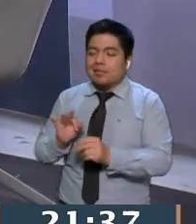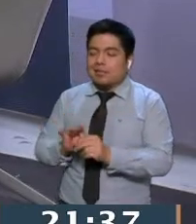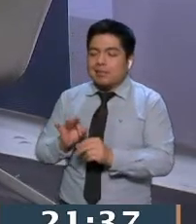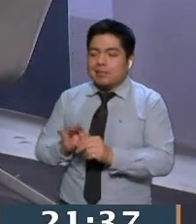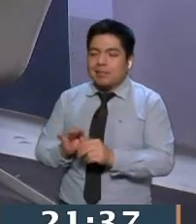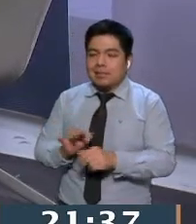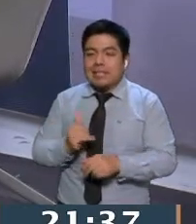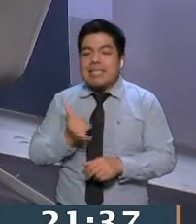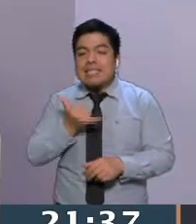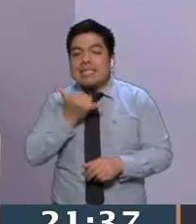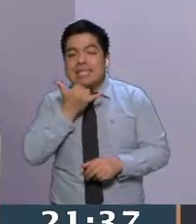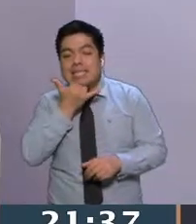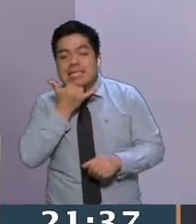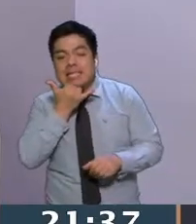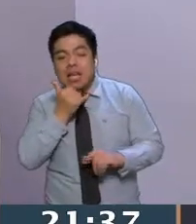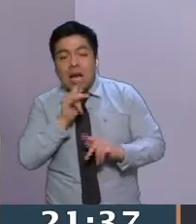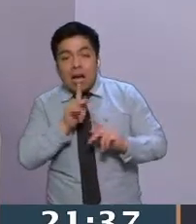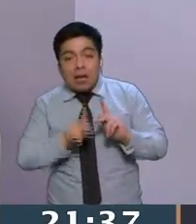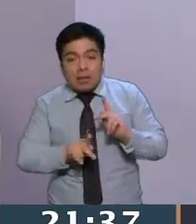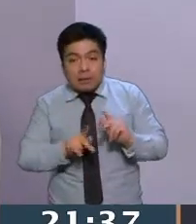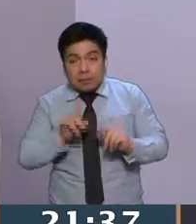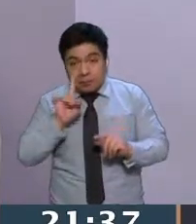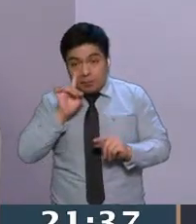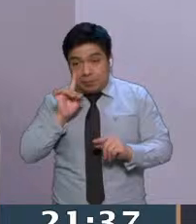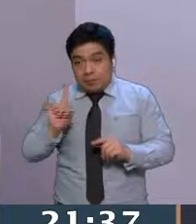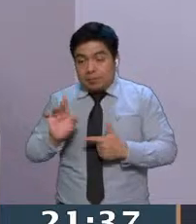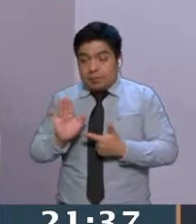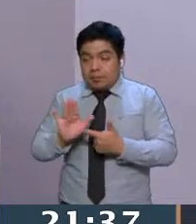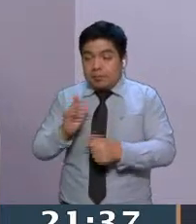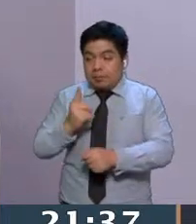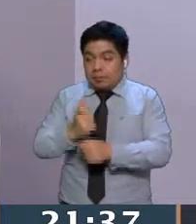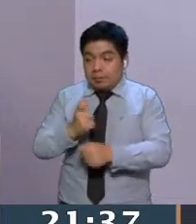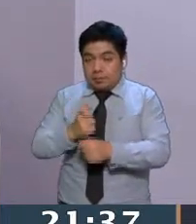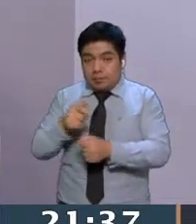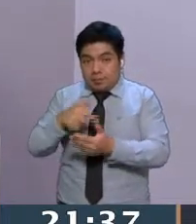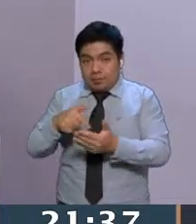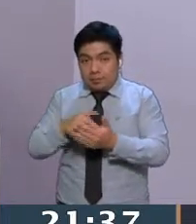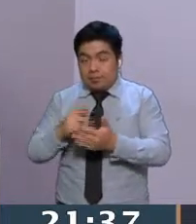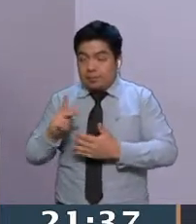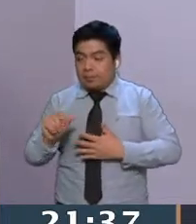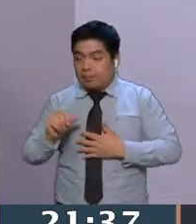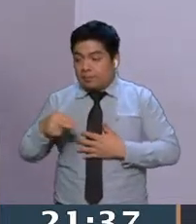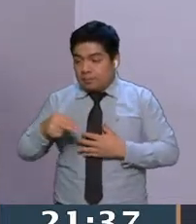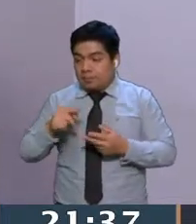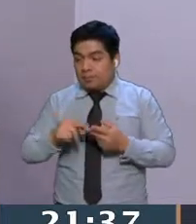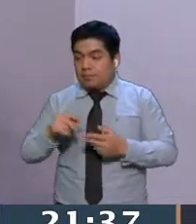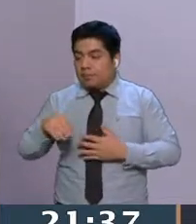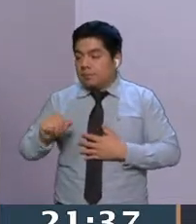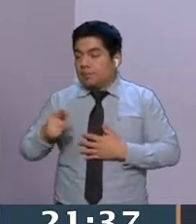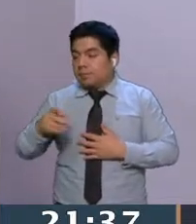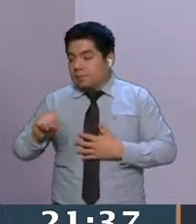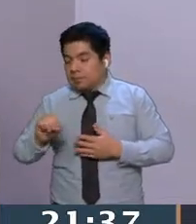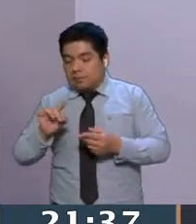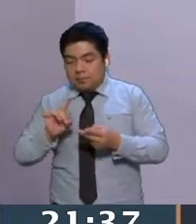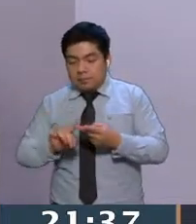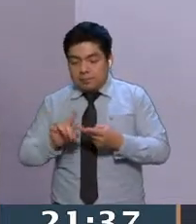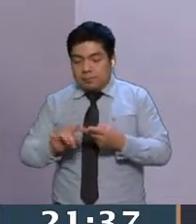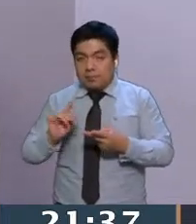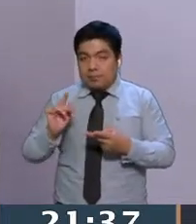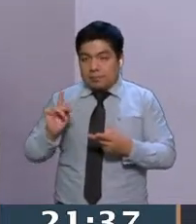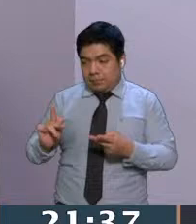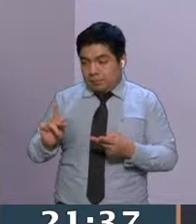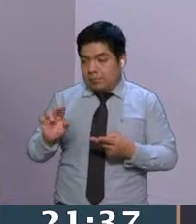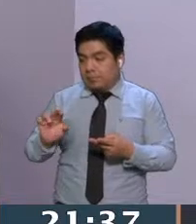más permíteme que te interrumpa tantito para muestra un botón. En el primer lugar de las listas plurinominales del PAN está Marco Cortés, en el primer lugar de las listas